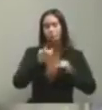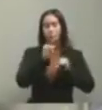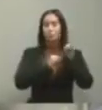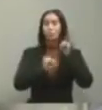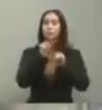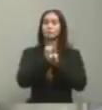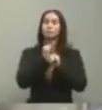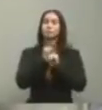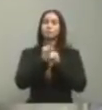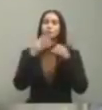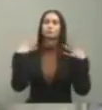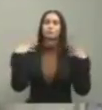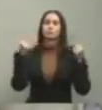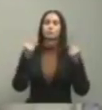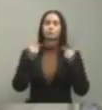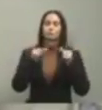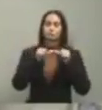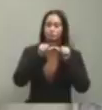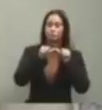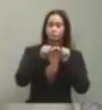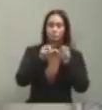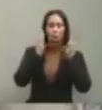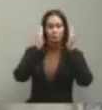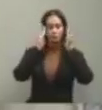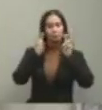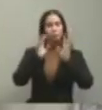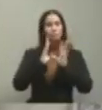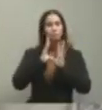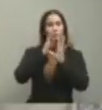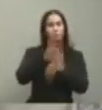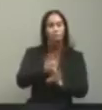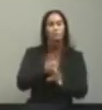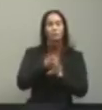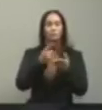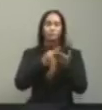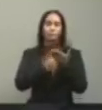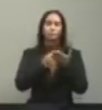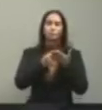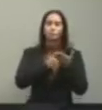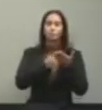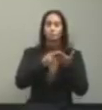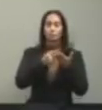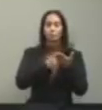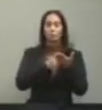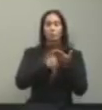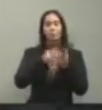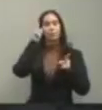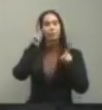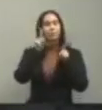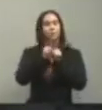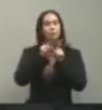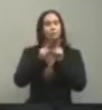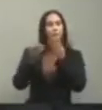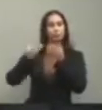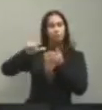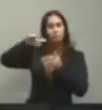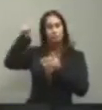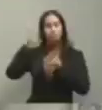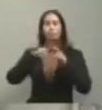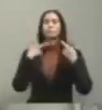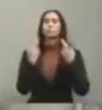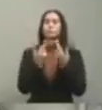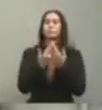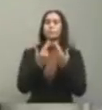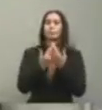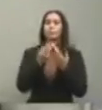de nuestro país puede dar seguimiento a instrucciones y políticas que ya se habían acordado anteriormente permíteme